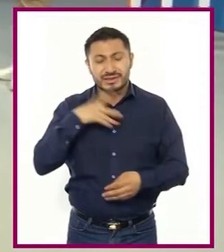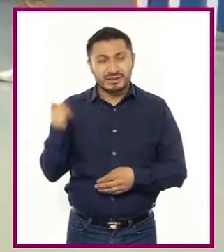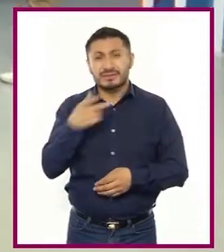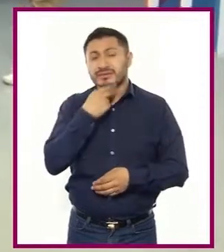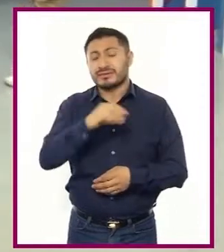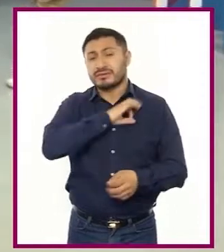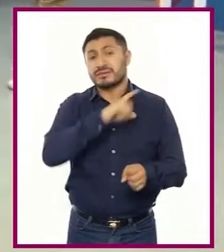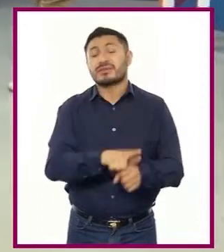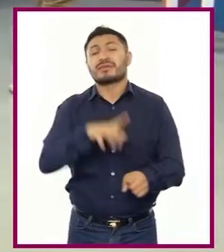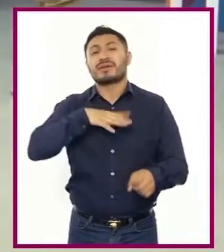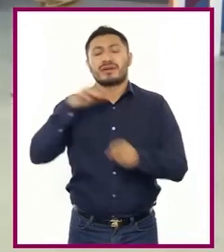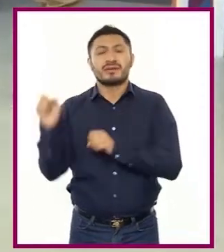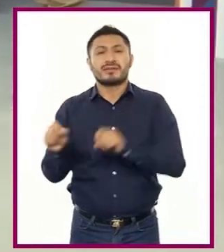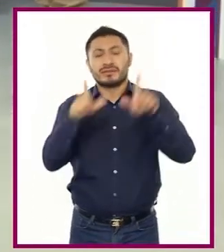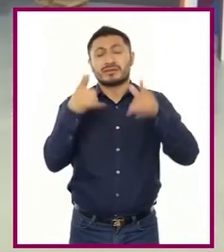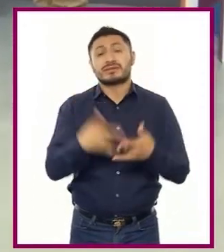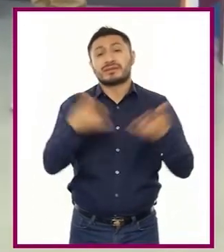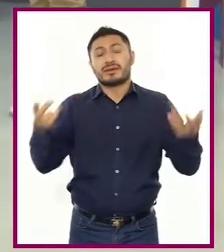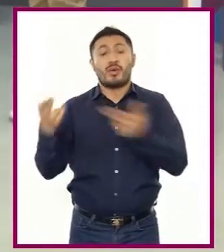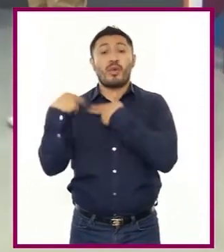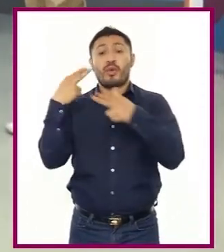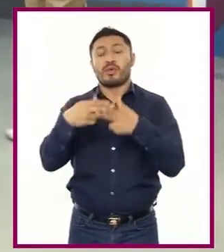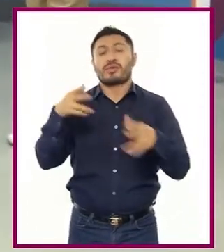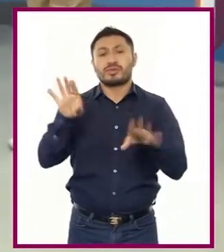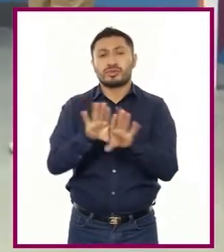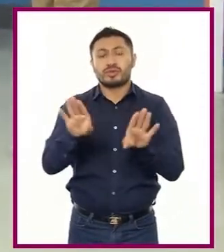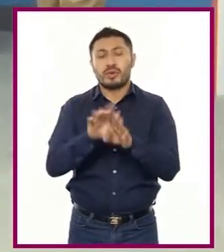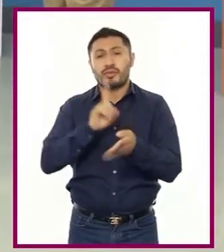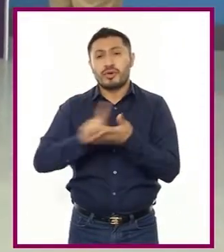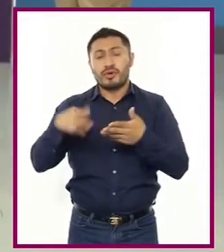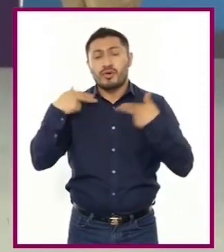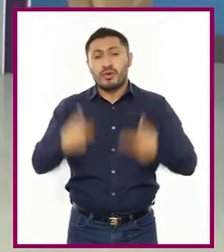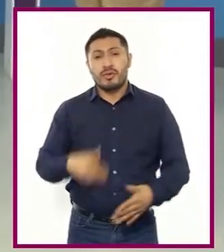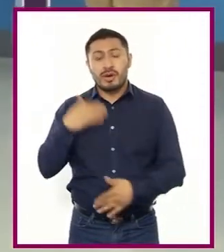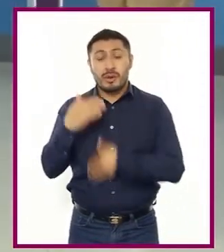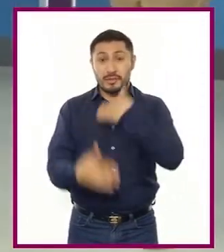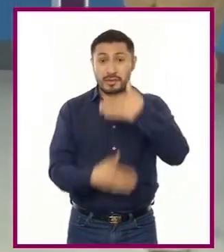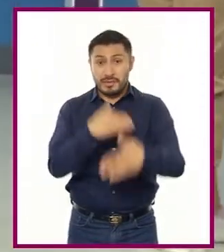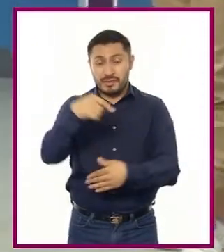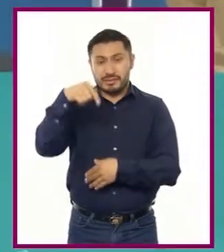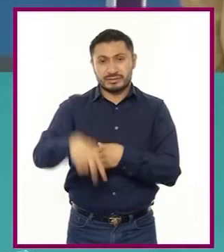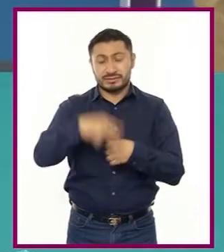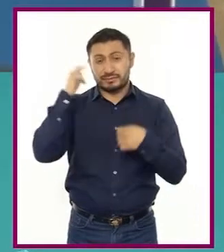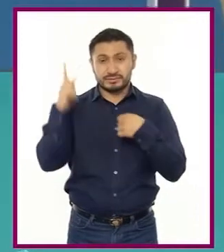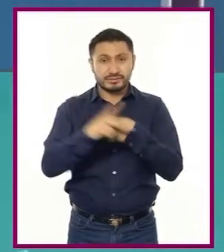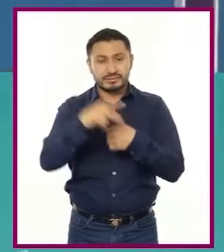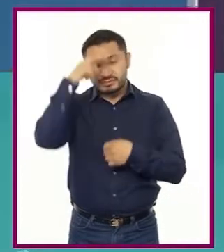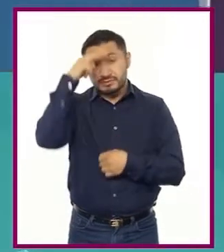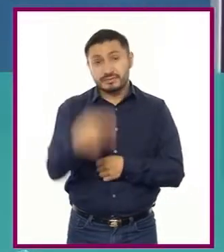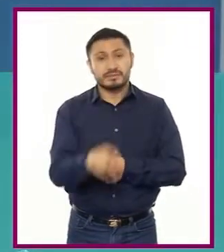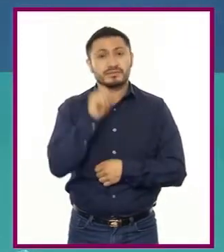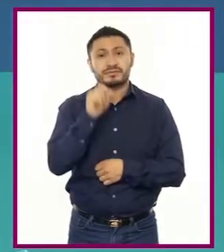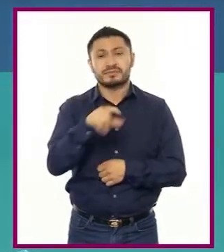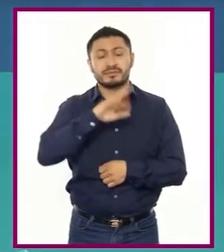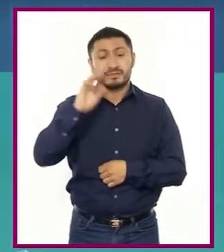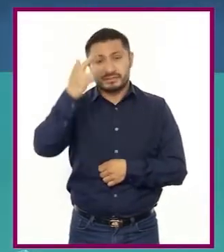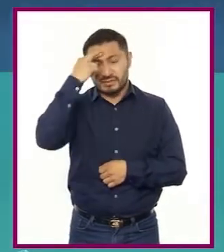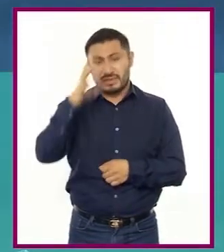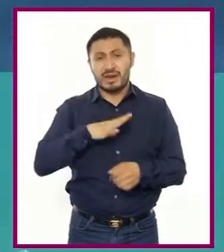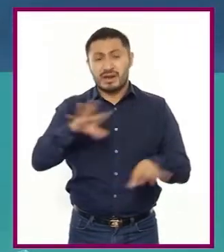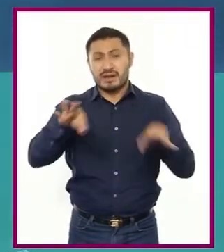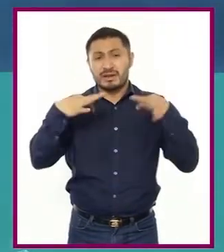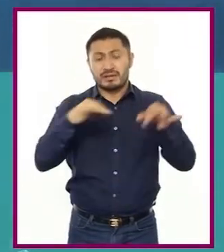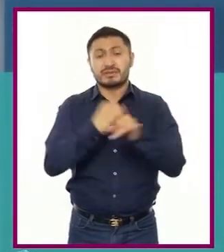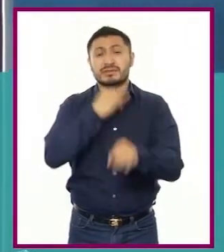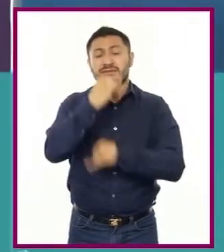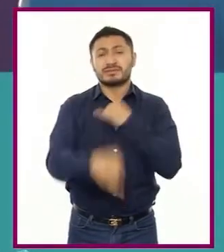nos da un panorama histórico de la evolución de los derechos humanos en nuestro país. Y también nos recuerda que los tratados